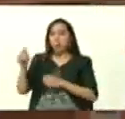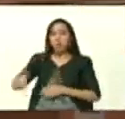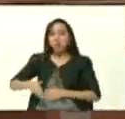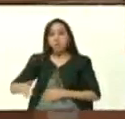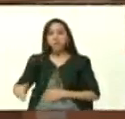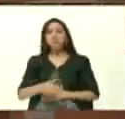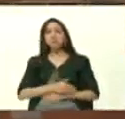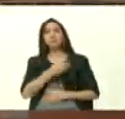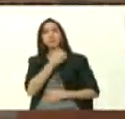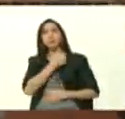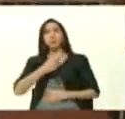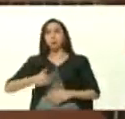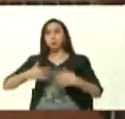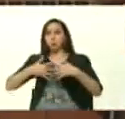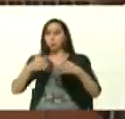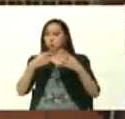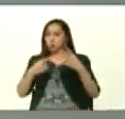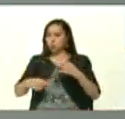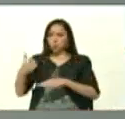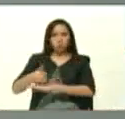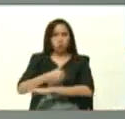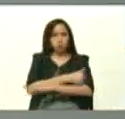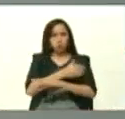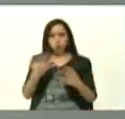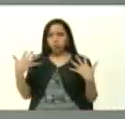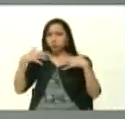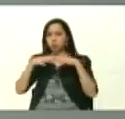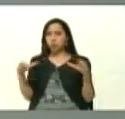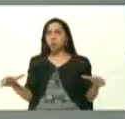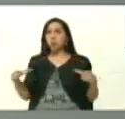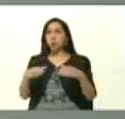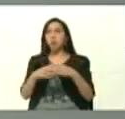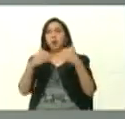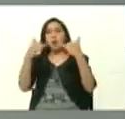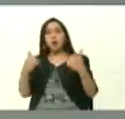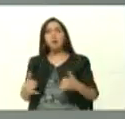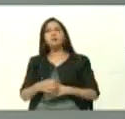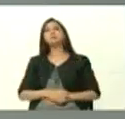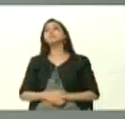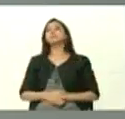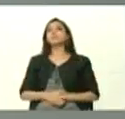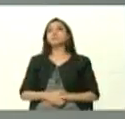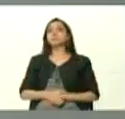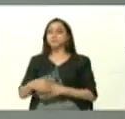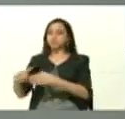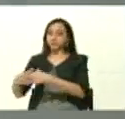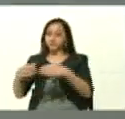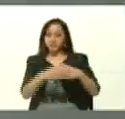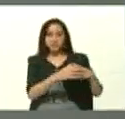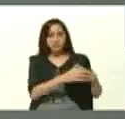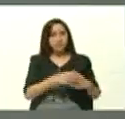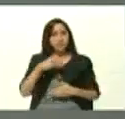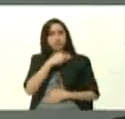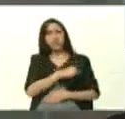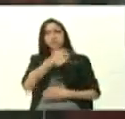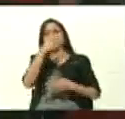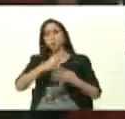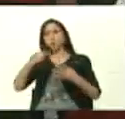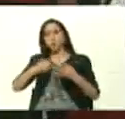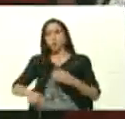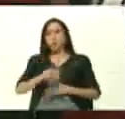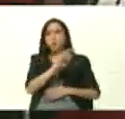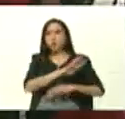de Cuspal. Bueno, aquí está el Plan Z, estamos llegando hoy a 29 bases de misiones con el Plan Z